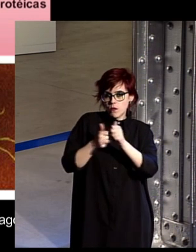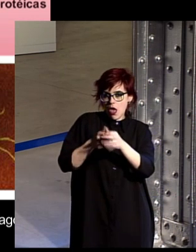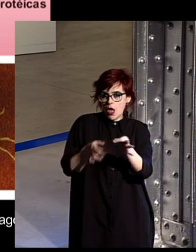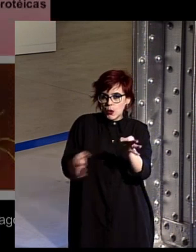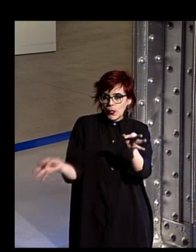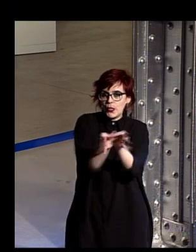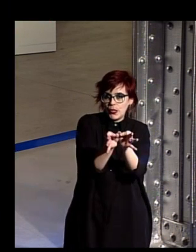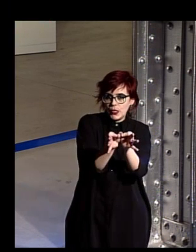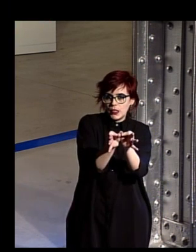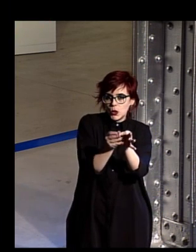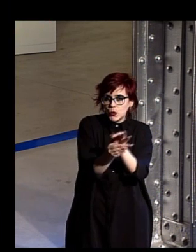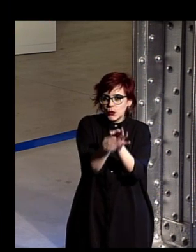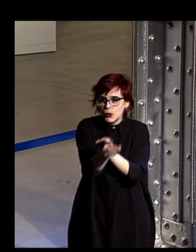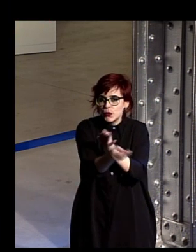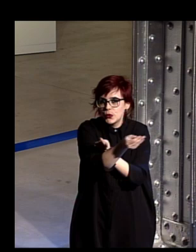muy variado.